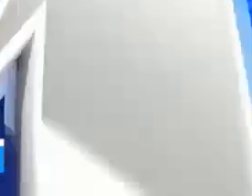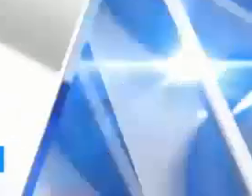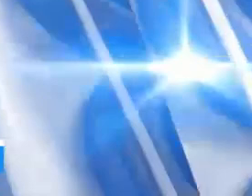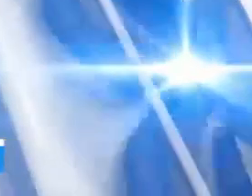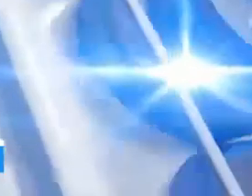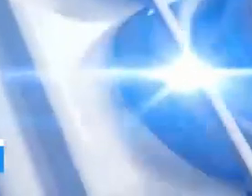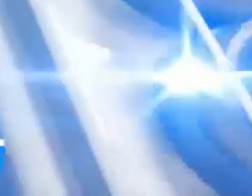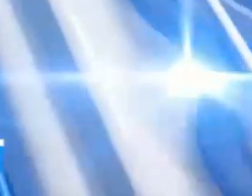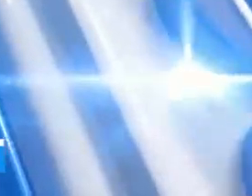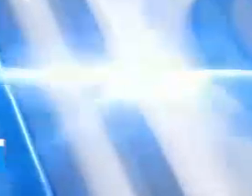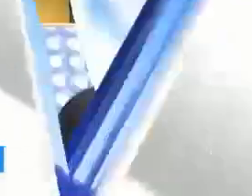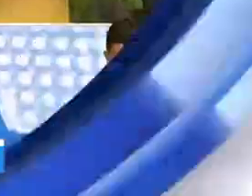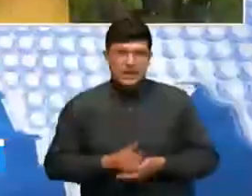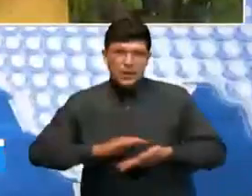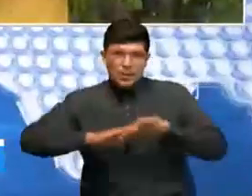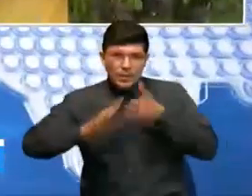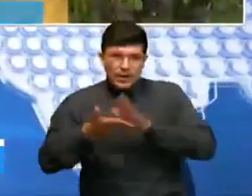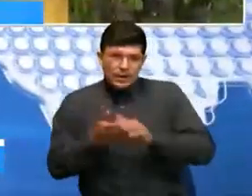tardes